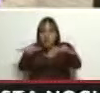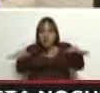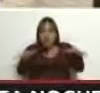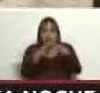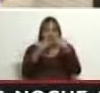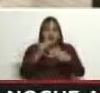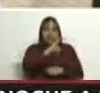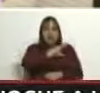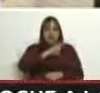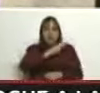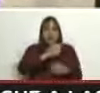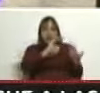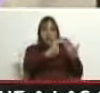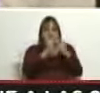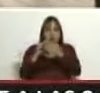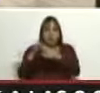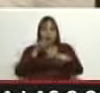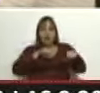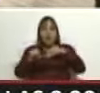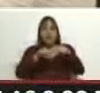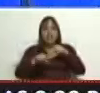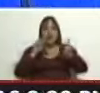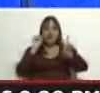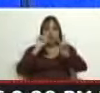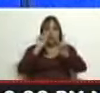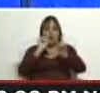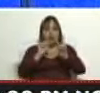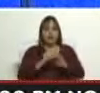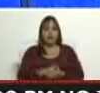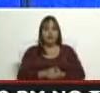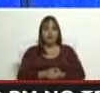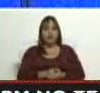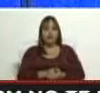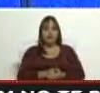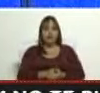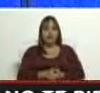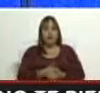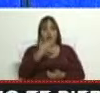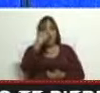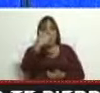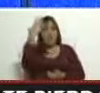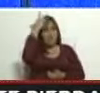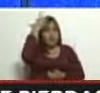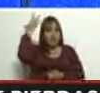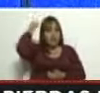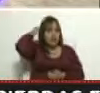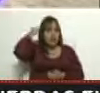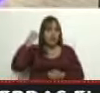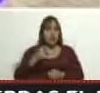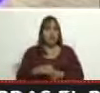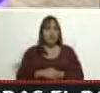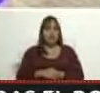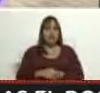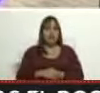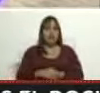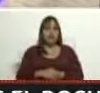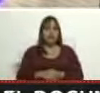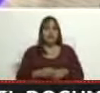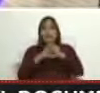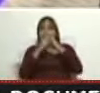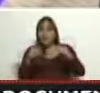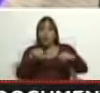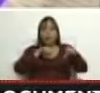consejos comunales, en el movimiento Somos Venezuela, el Frente Francisco de Miranda y en todos